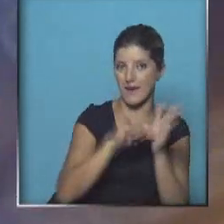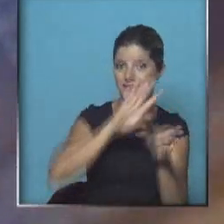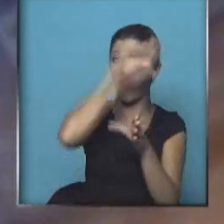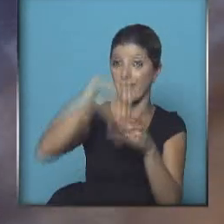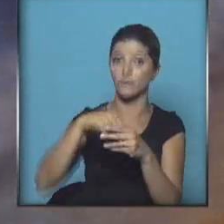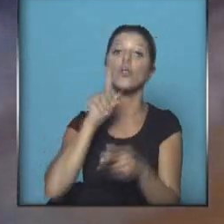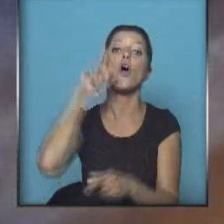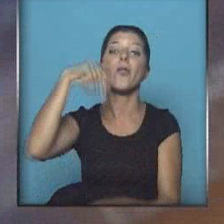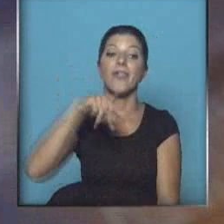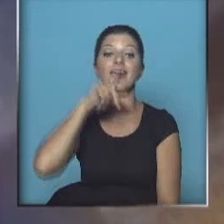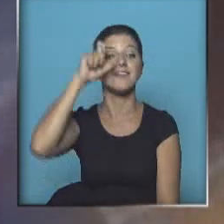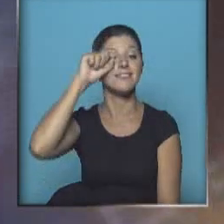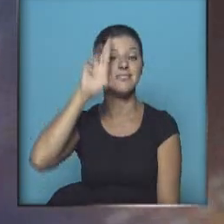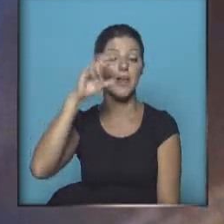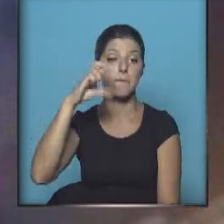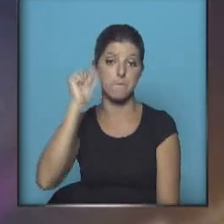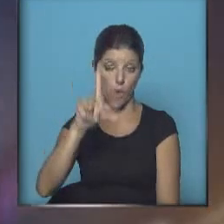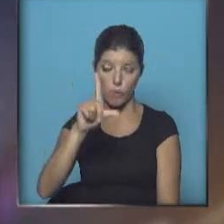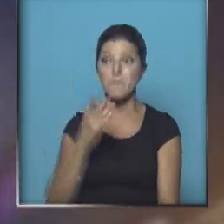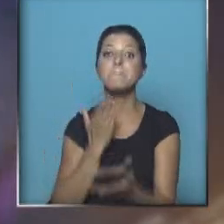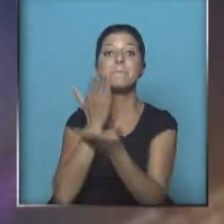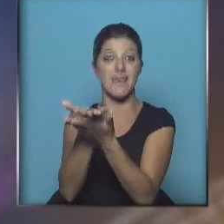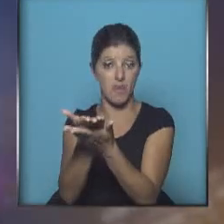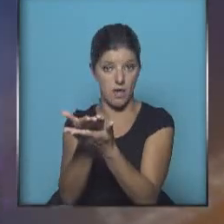Interpol, en este caso el juez Canicova Corral,